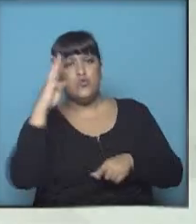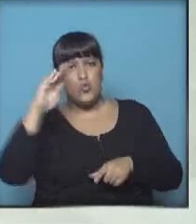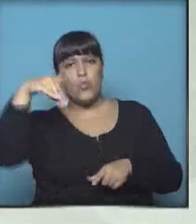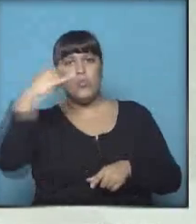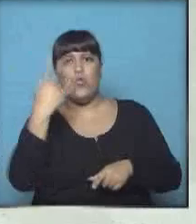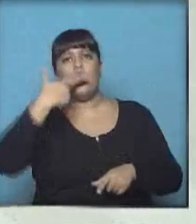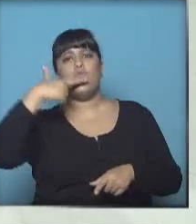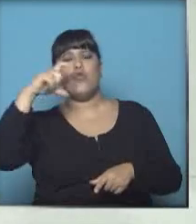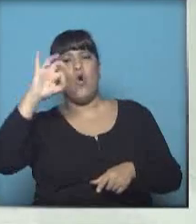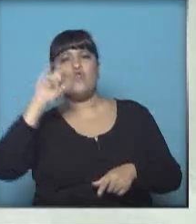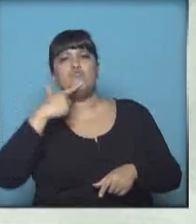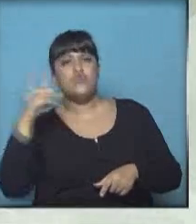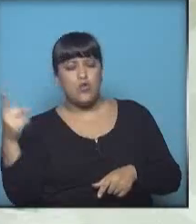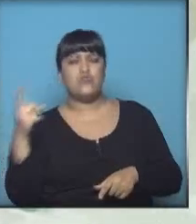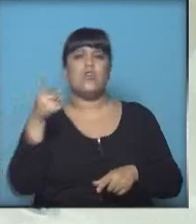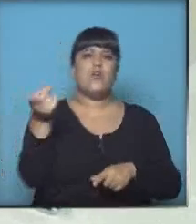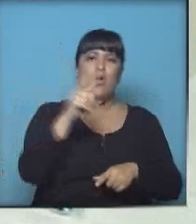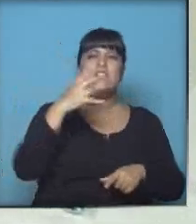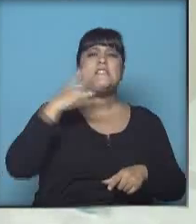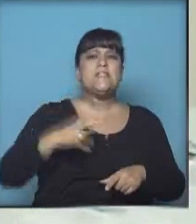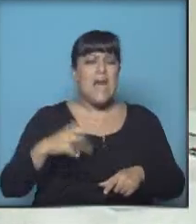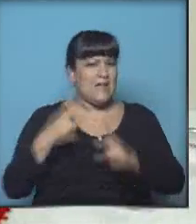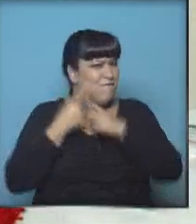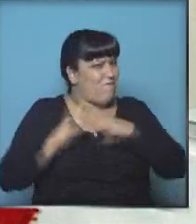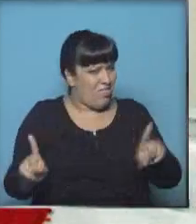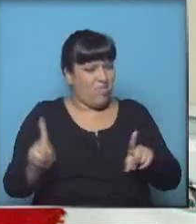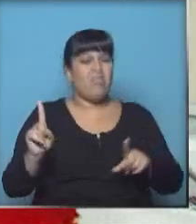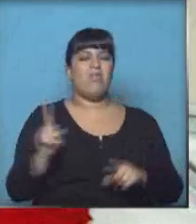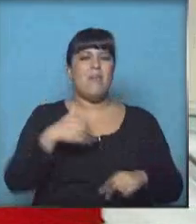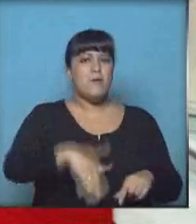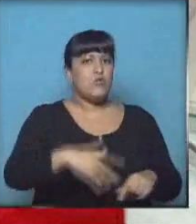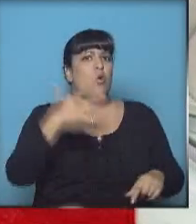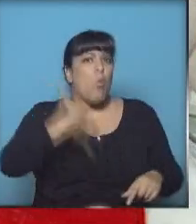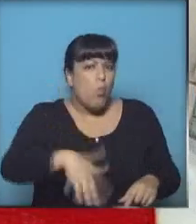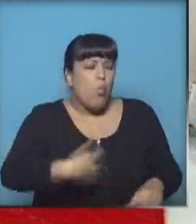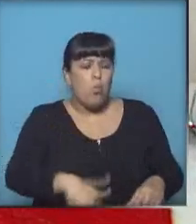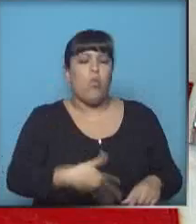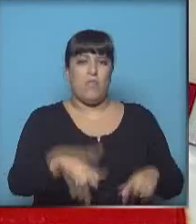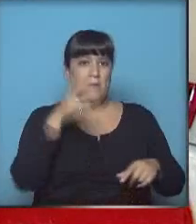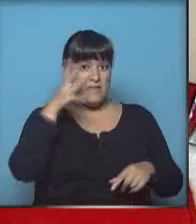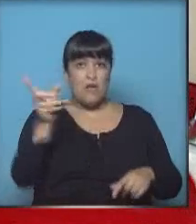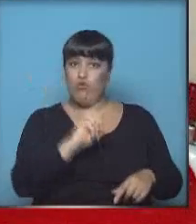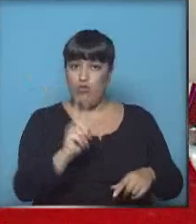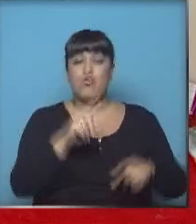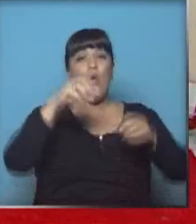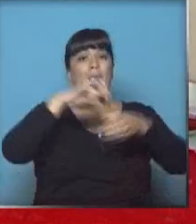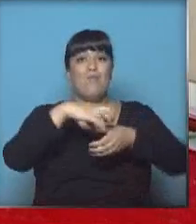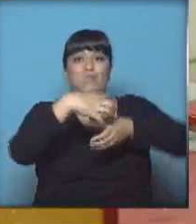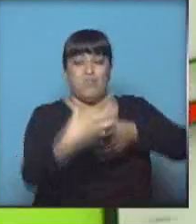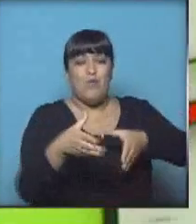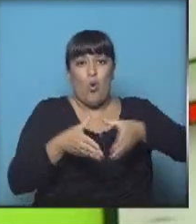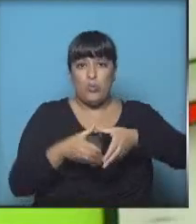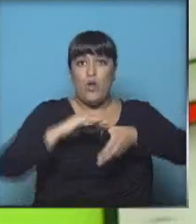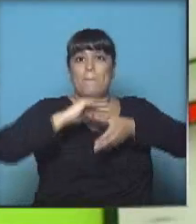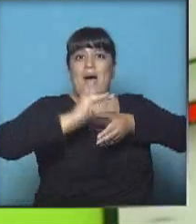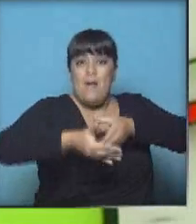síntoma principal son los sangrados abundantes durante las menstruaciones. Entonces, en este caso, al tener un crecimiento hacia afuera, sí es